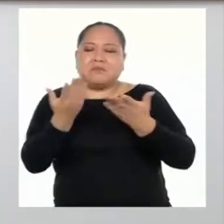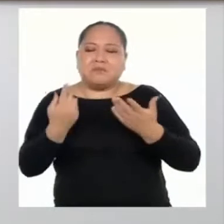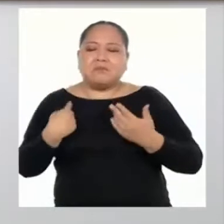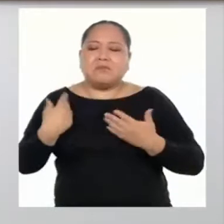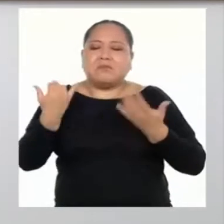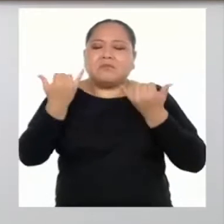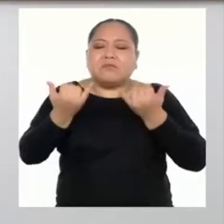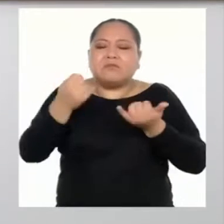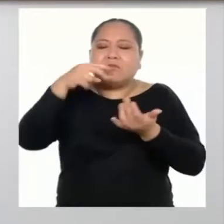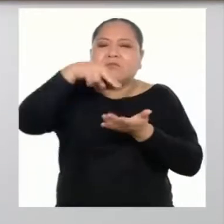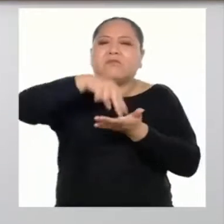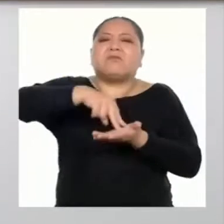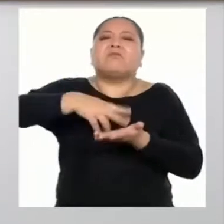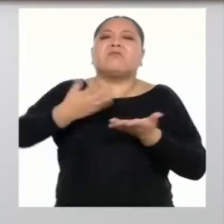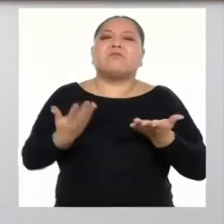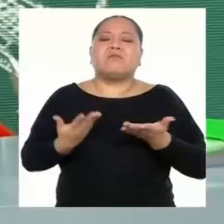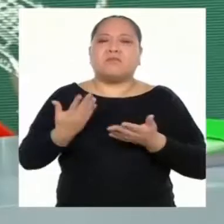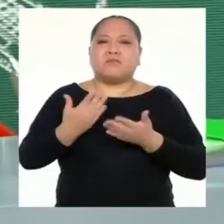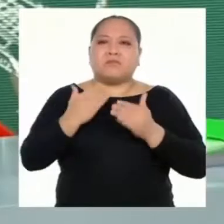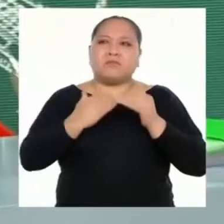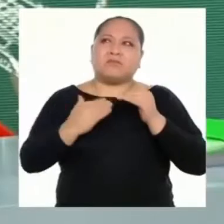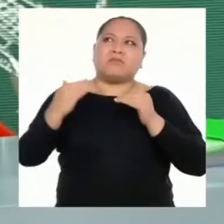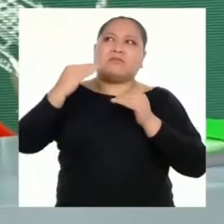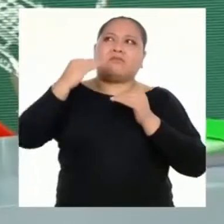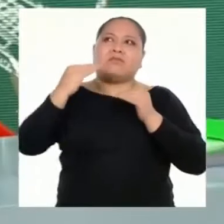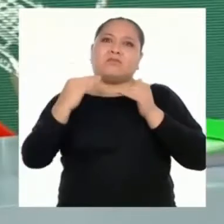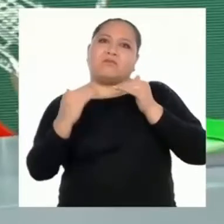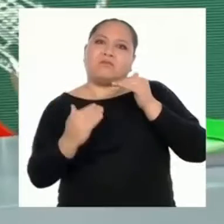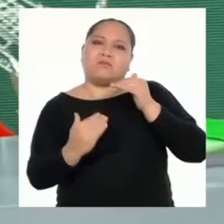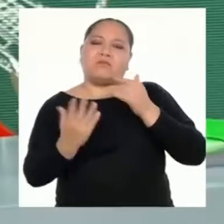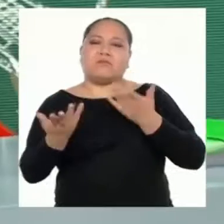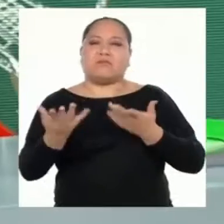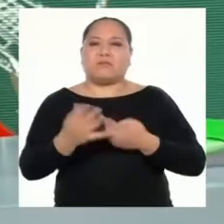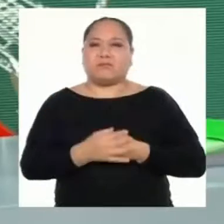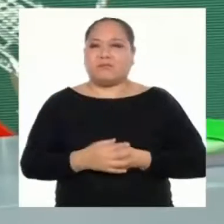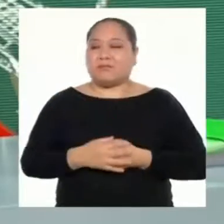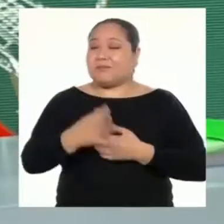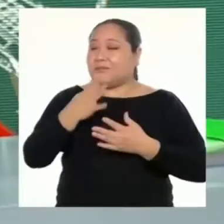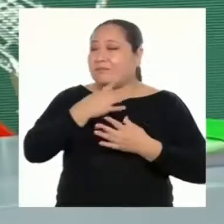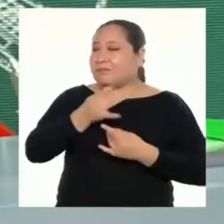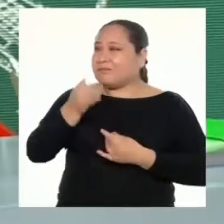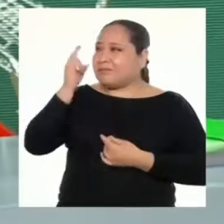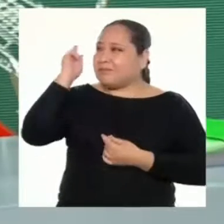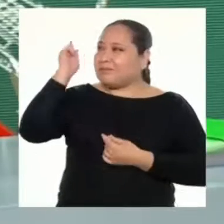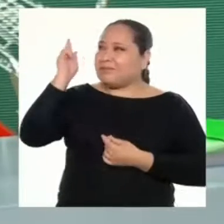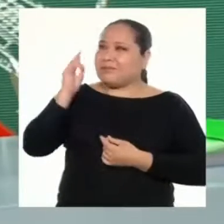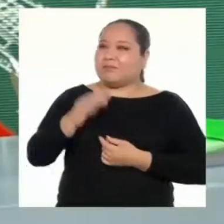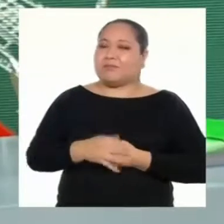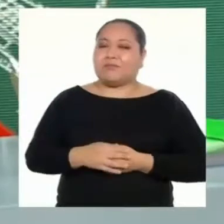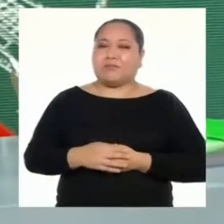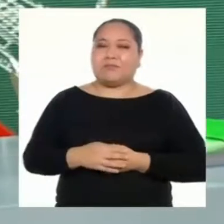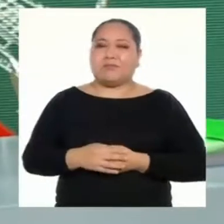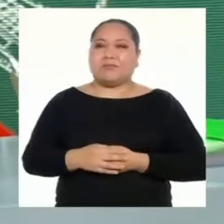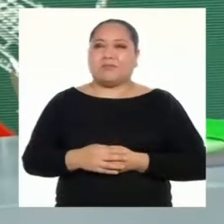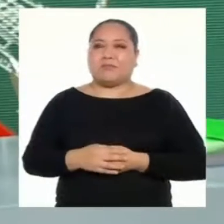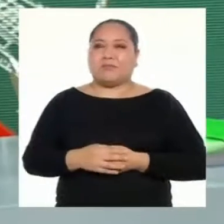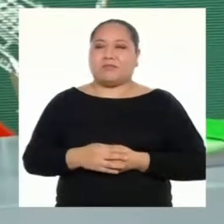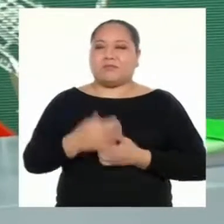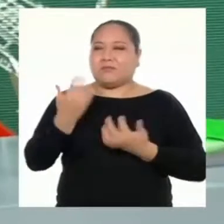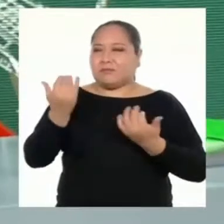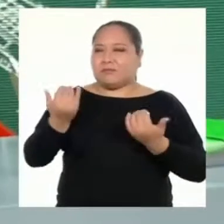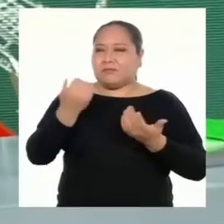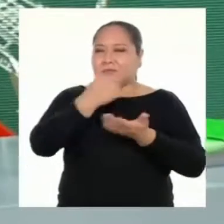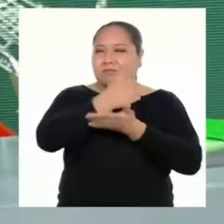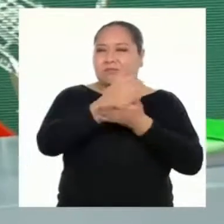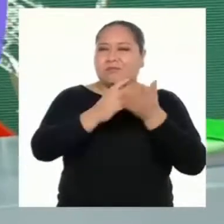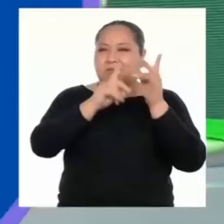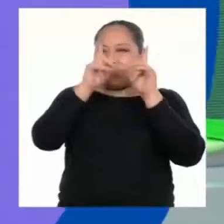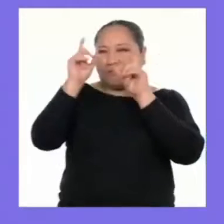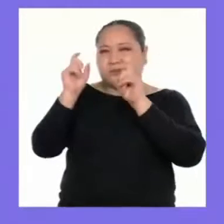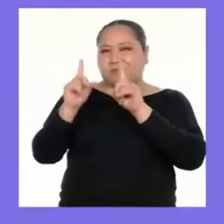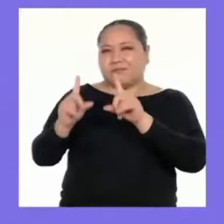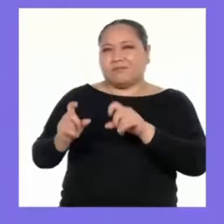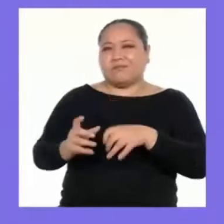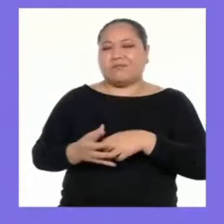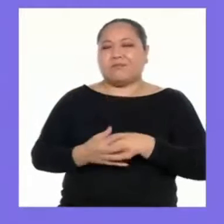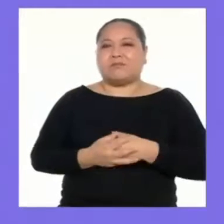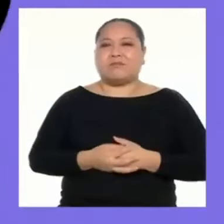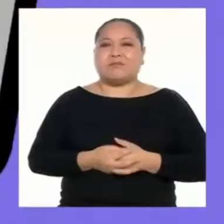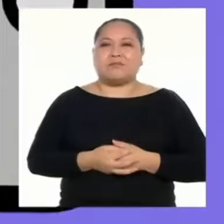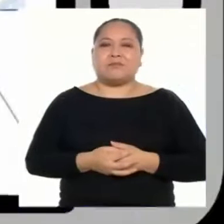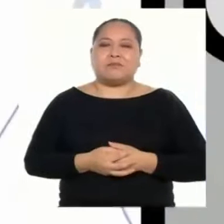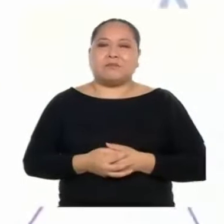dónde estamos en el presente. Muy interesante, profesora. Vamos al bloque de preguntas.